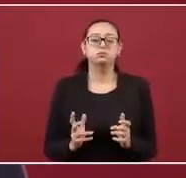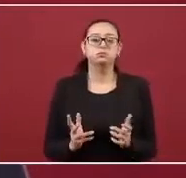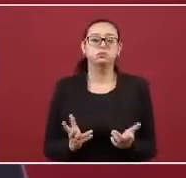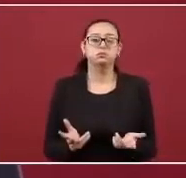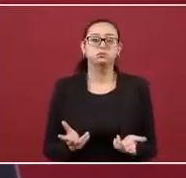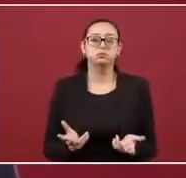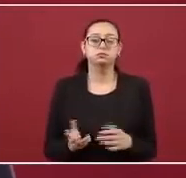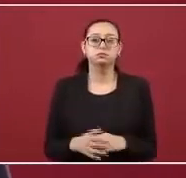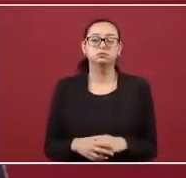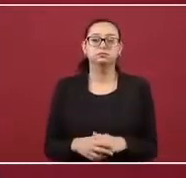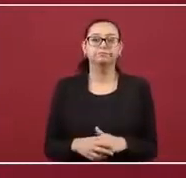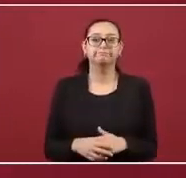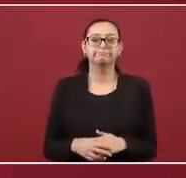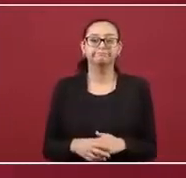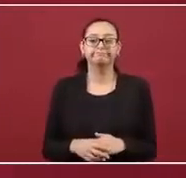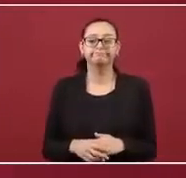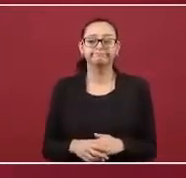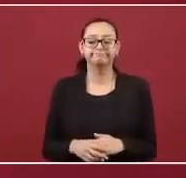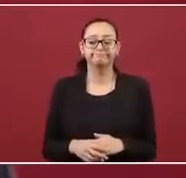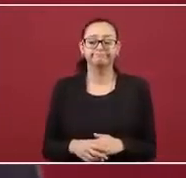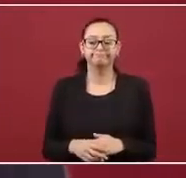si